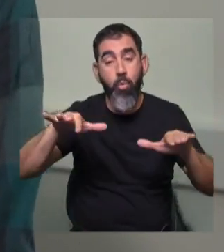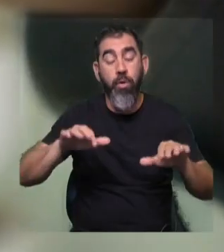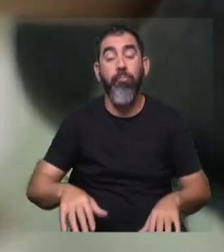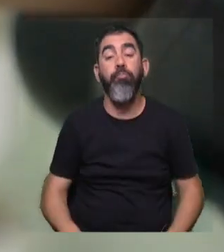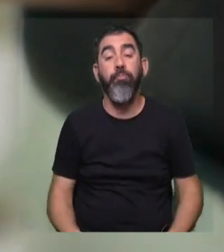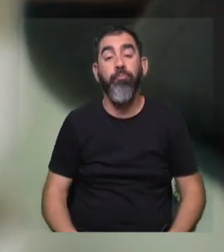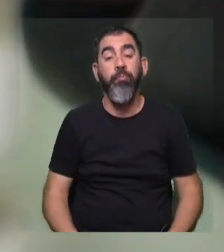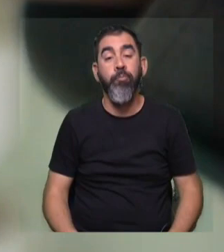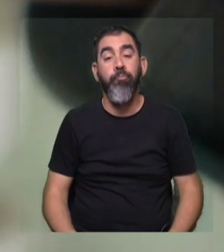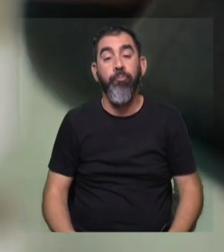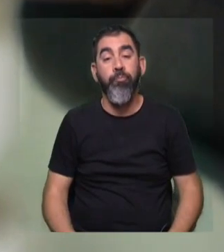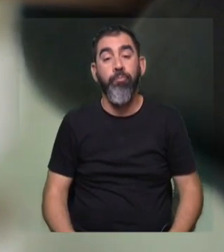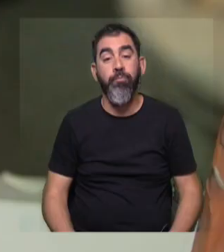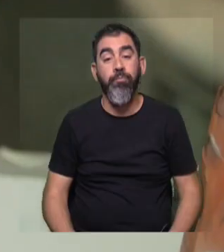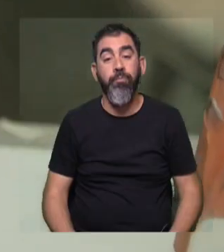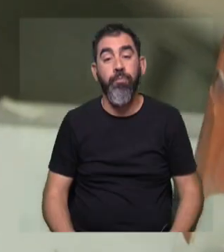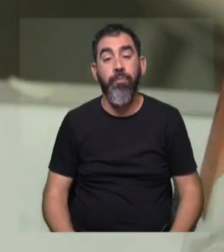nivel.